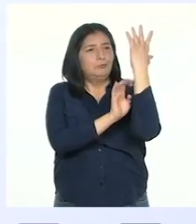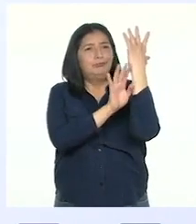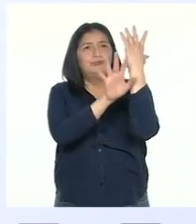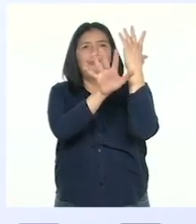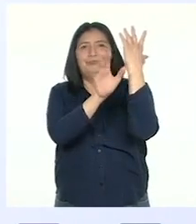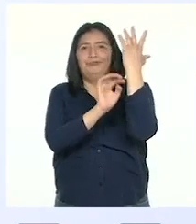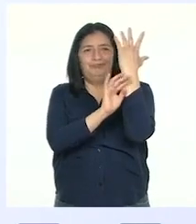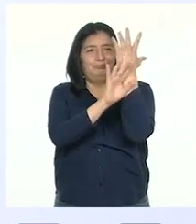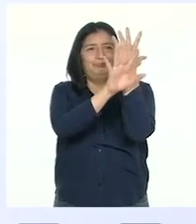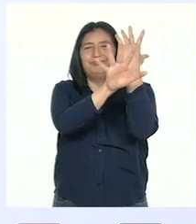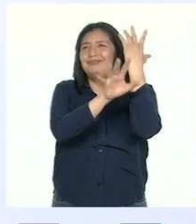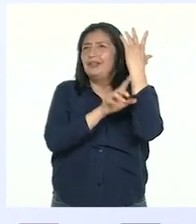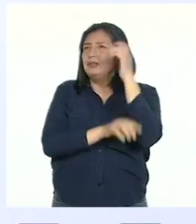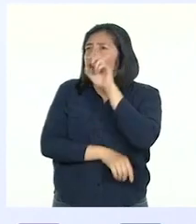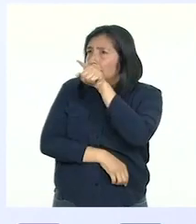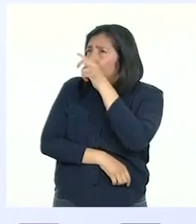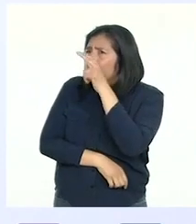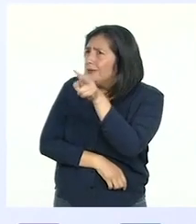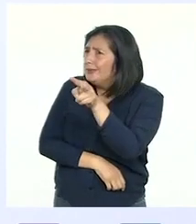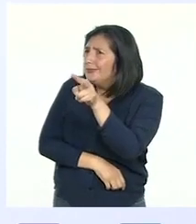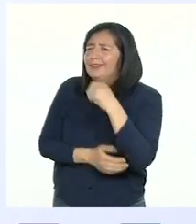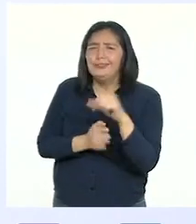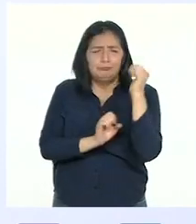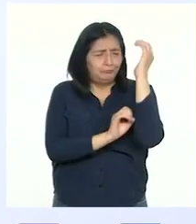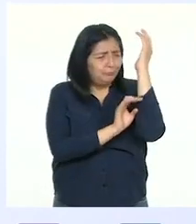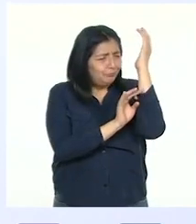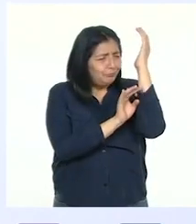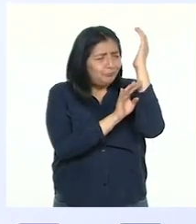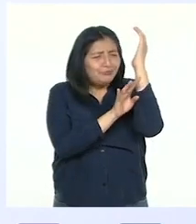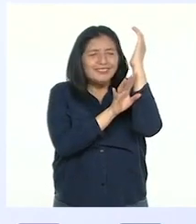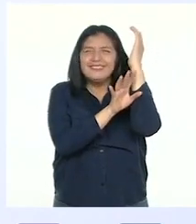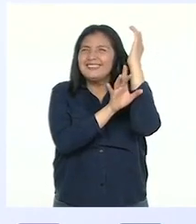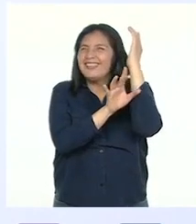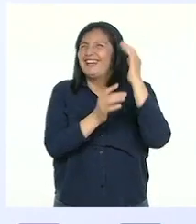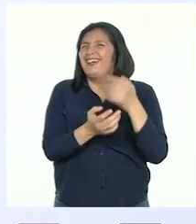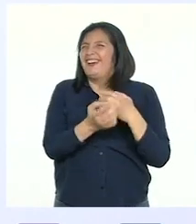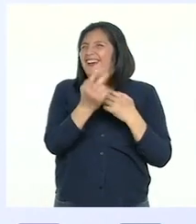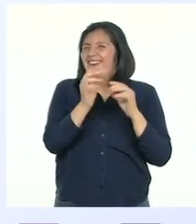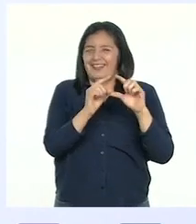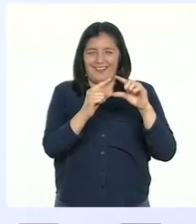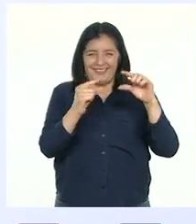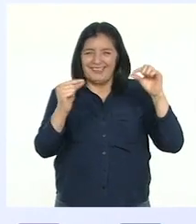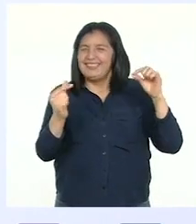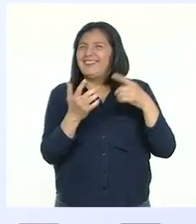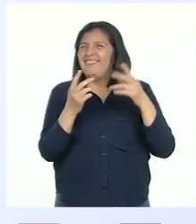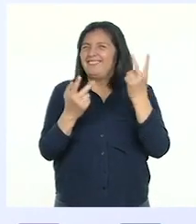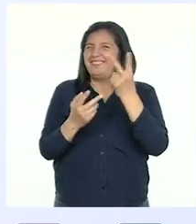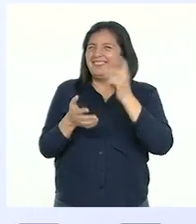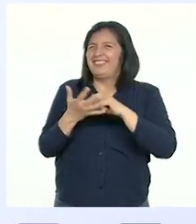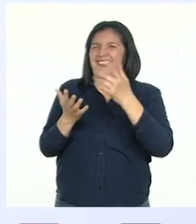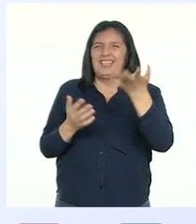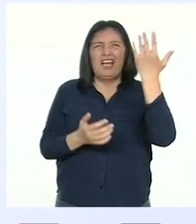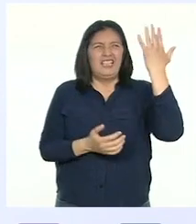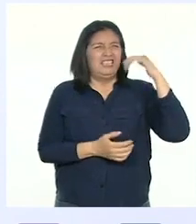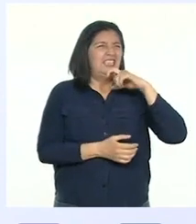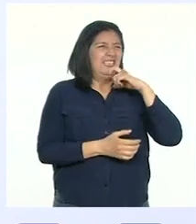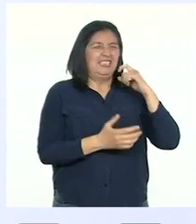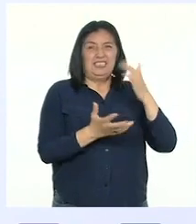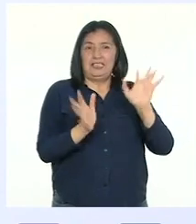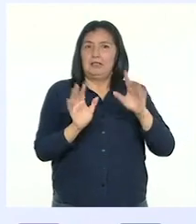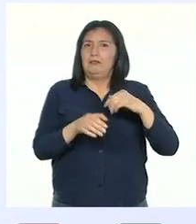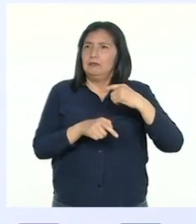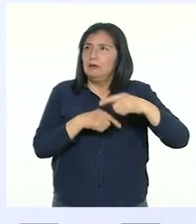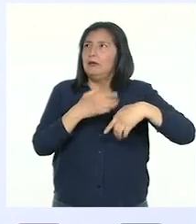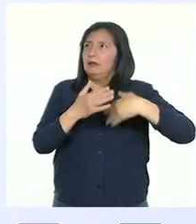a retoñar. ¿Lo han notado? Los retoños son pequeñas hojitas verdes que aparecen en las ramas que parecían secas. Con